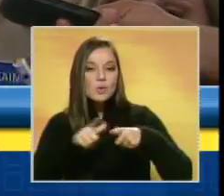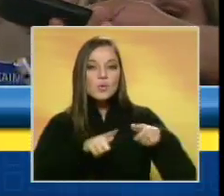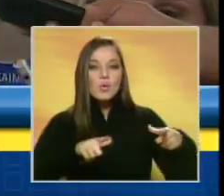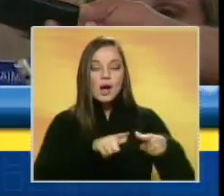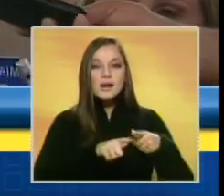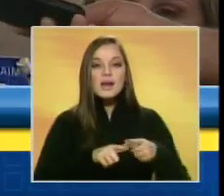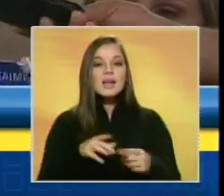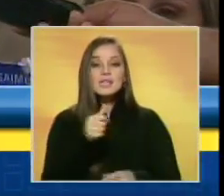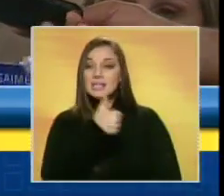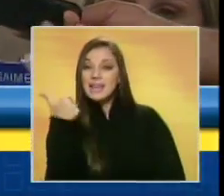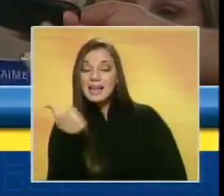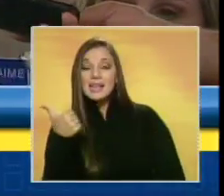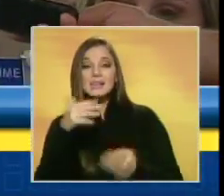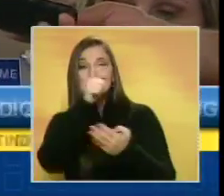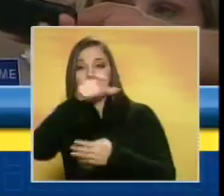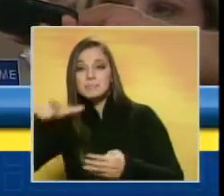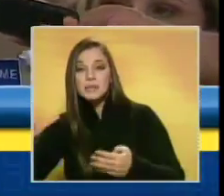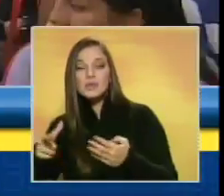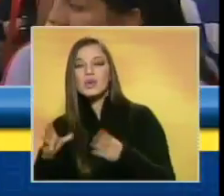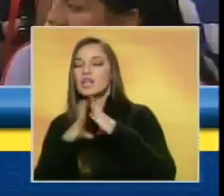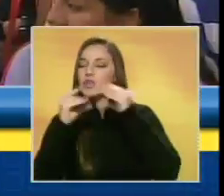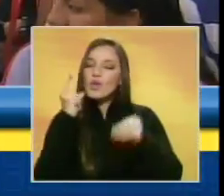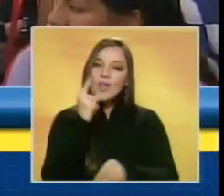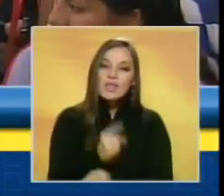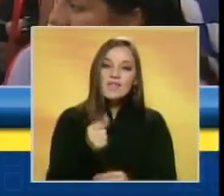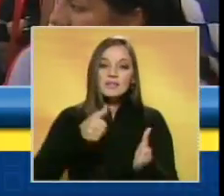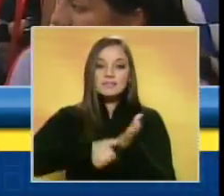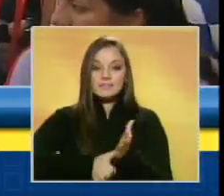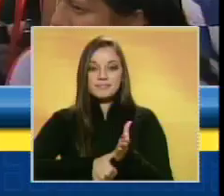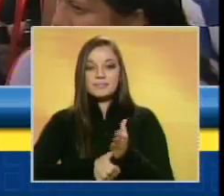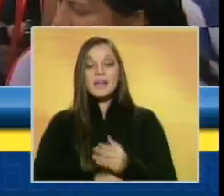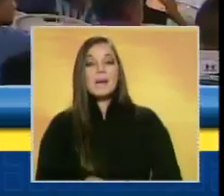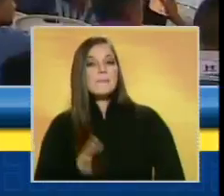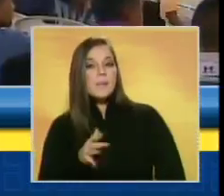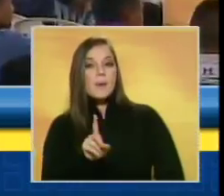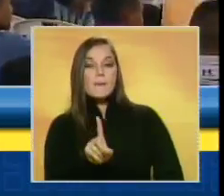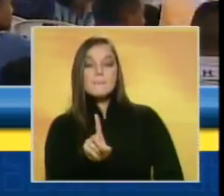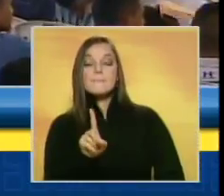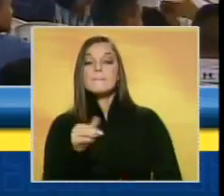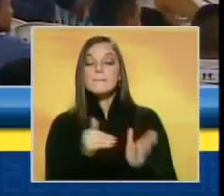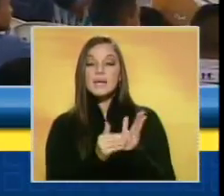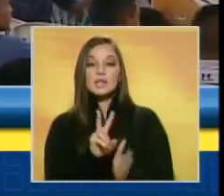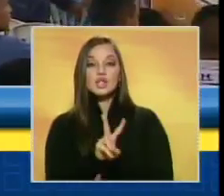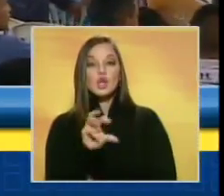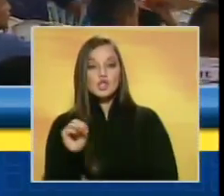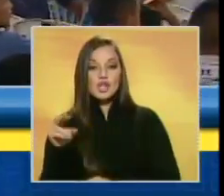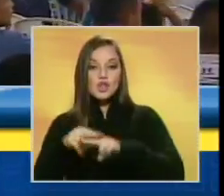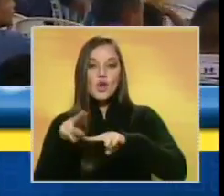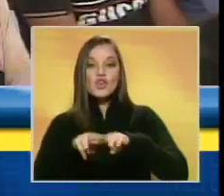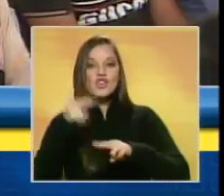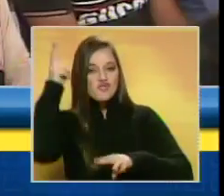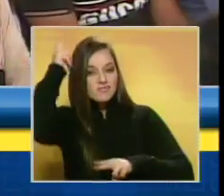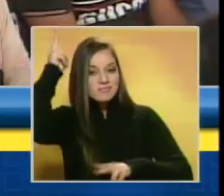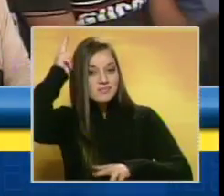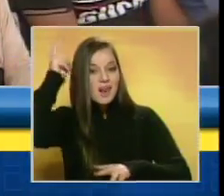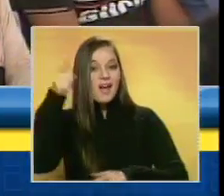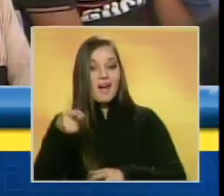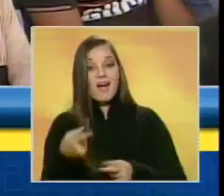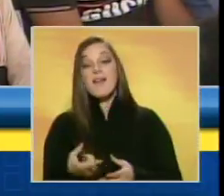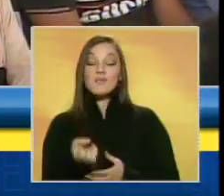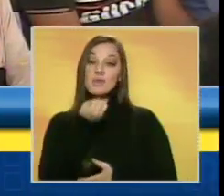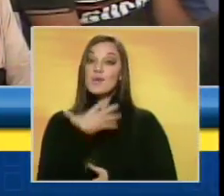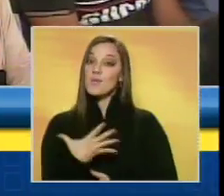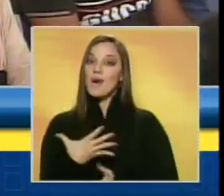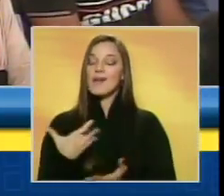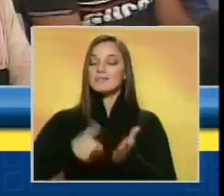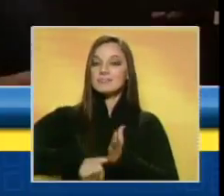de estas comunidades sin identificar. Al menos 1.200 niños, adolescentes y adultos indígenas se vieron beneficiados con el otorgamiento